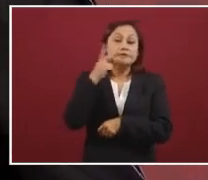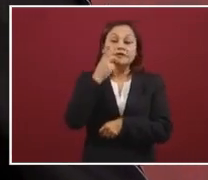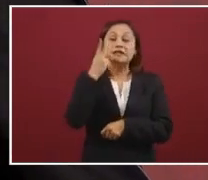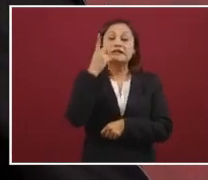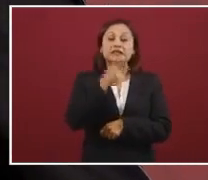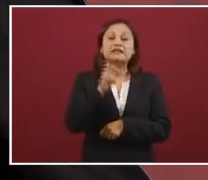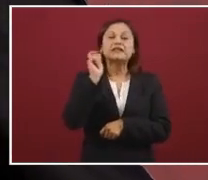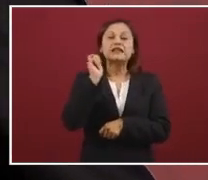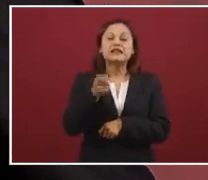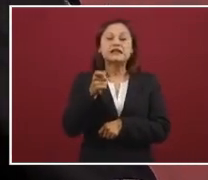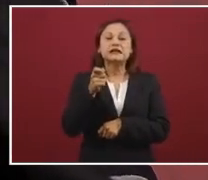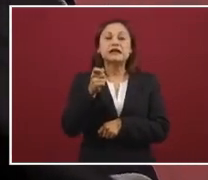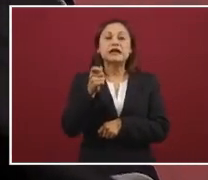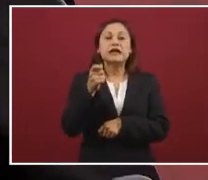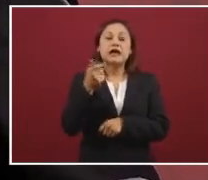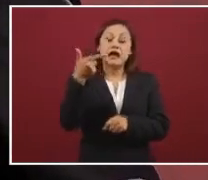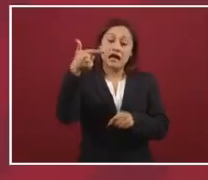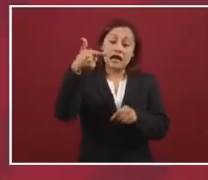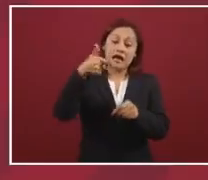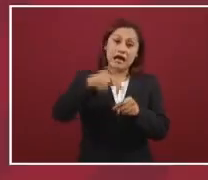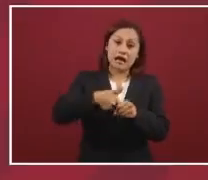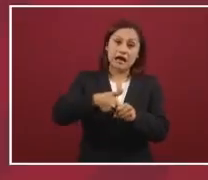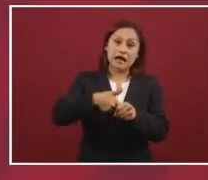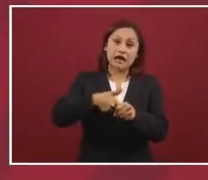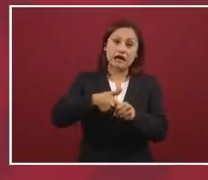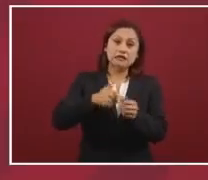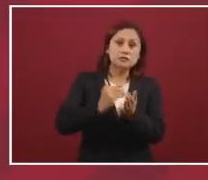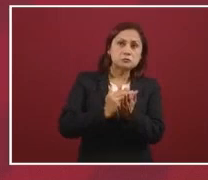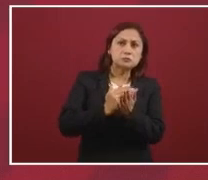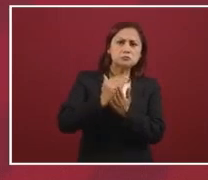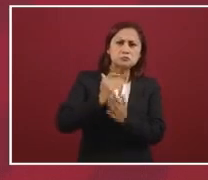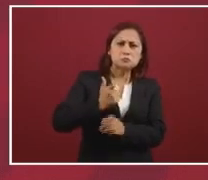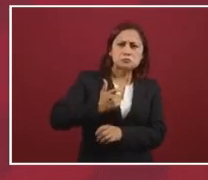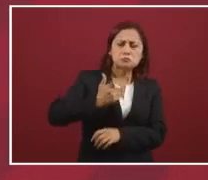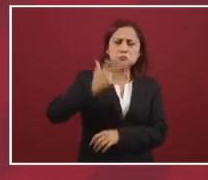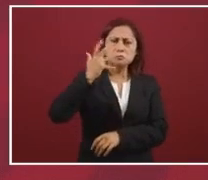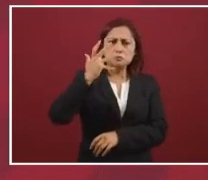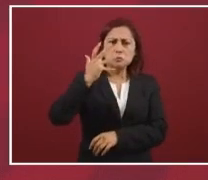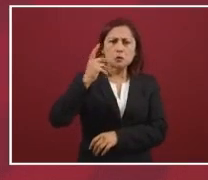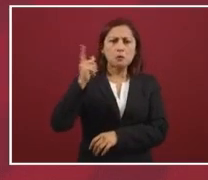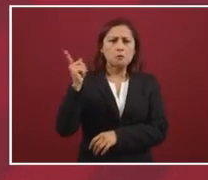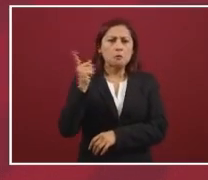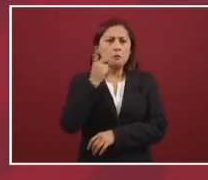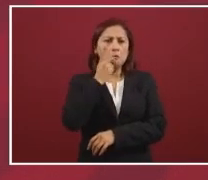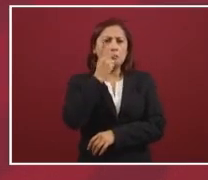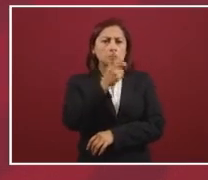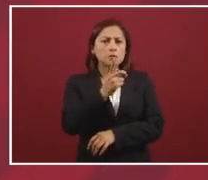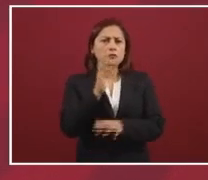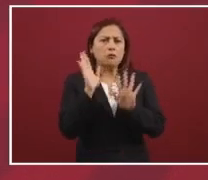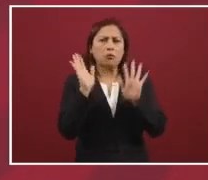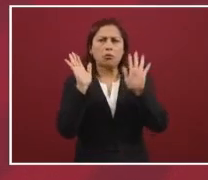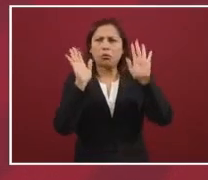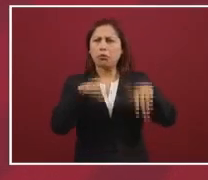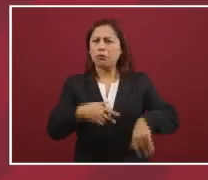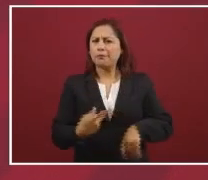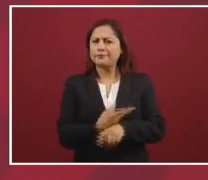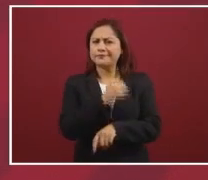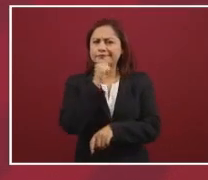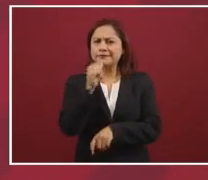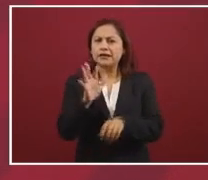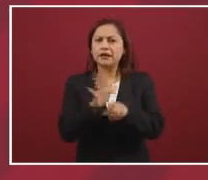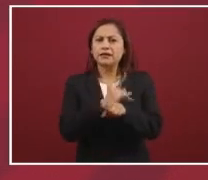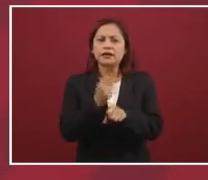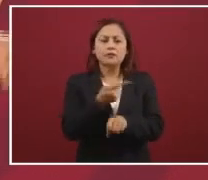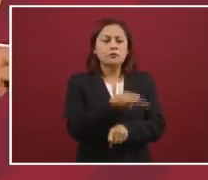de las gasolinas no afectaba, porque eran muy pocos los que tenían automóvil